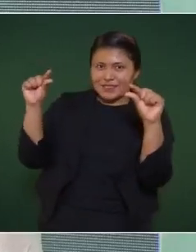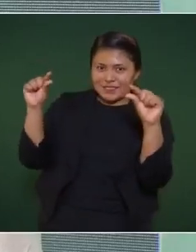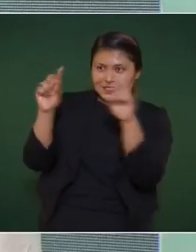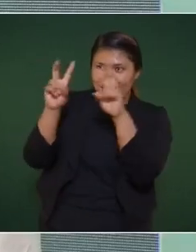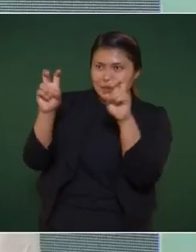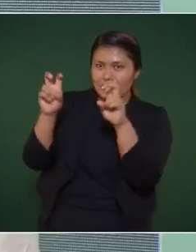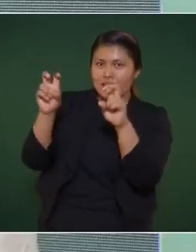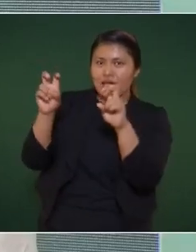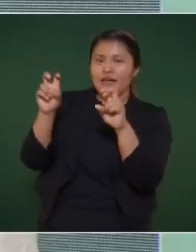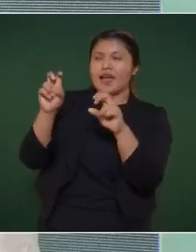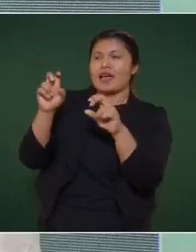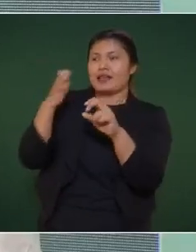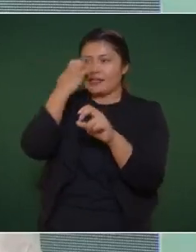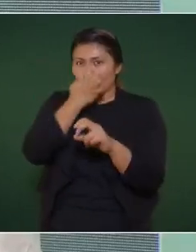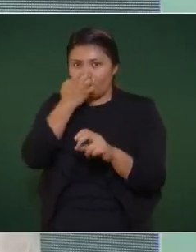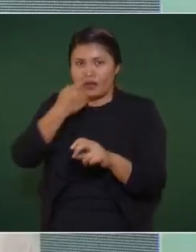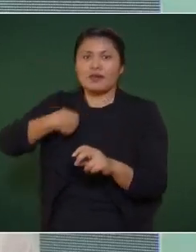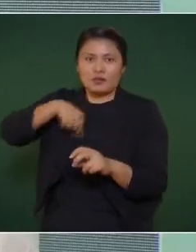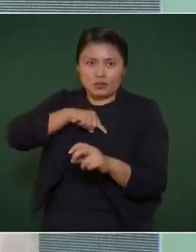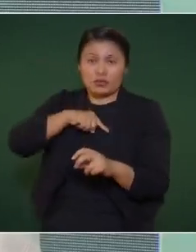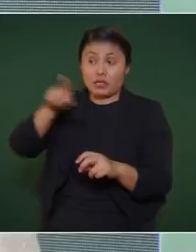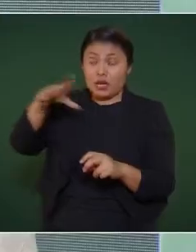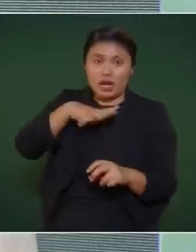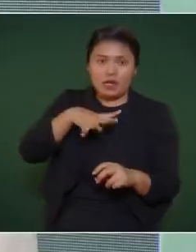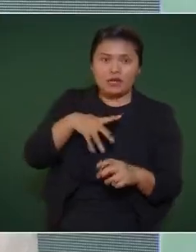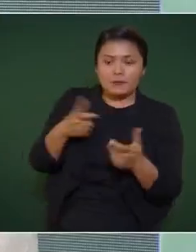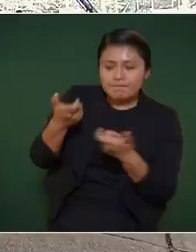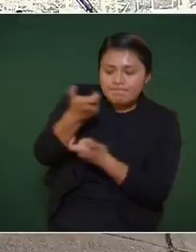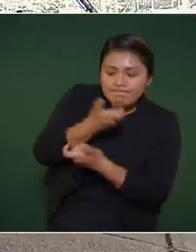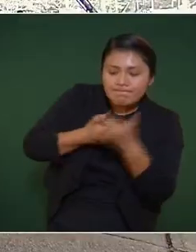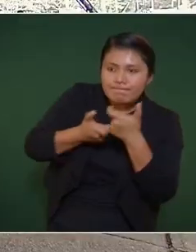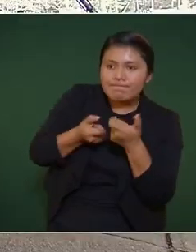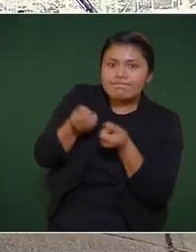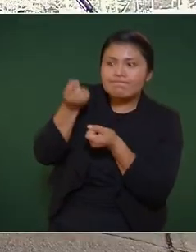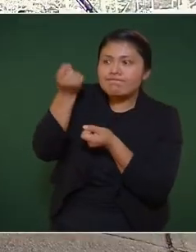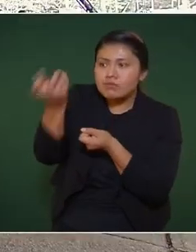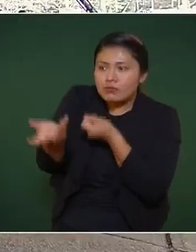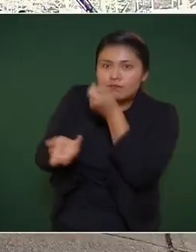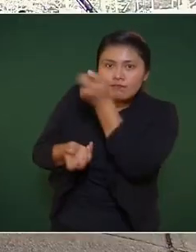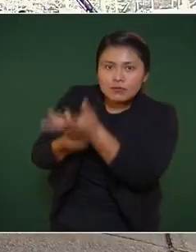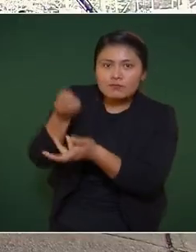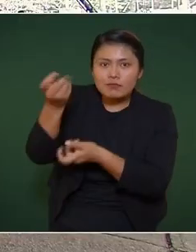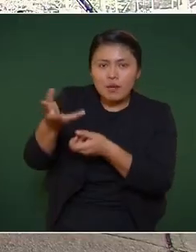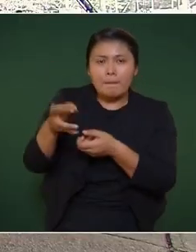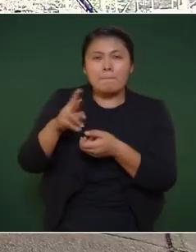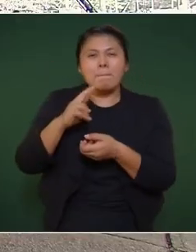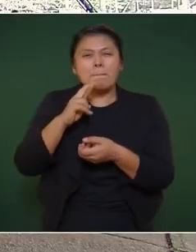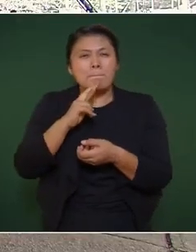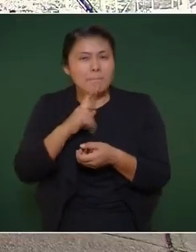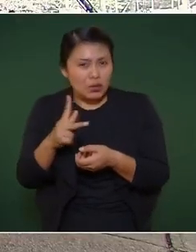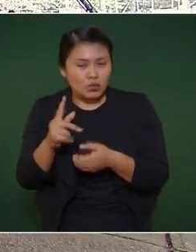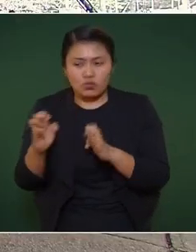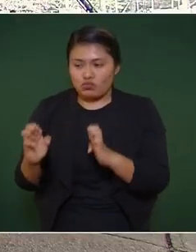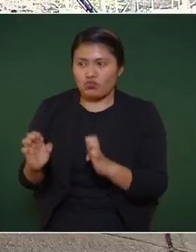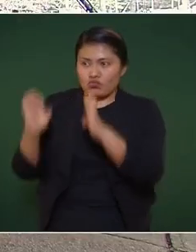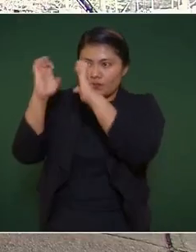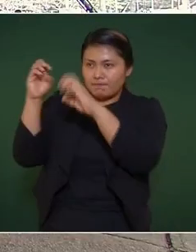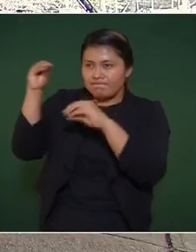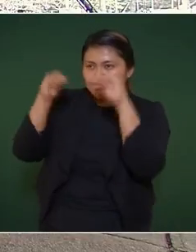presupuesto para mejorar sus instalaciones aquí, cerquita. Y se